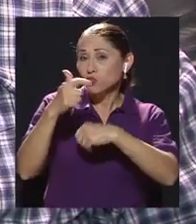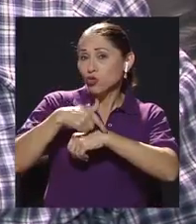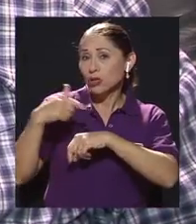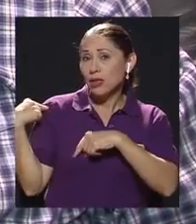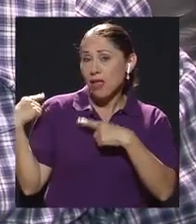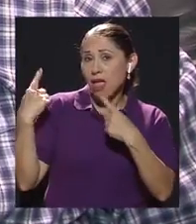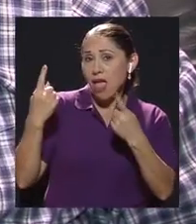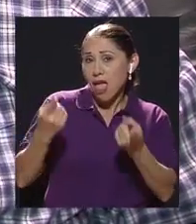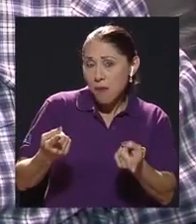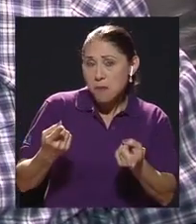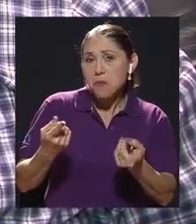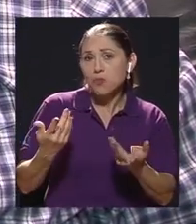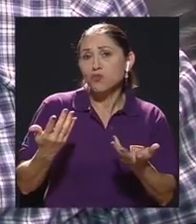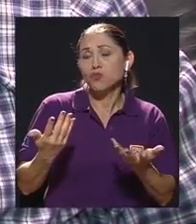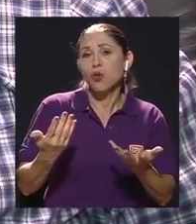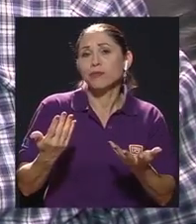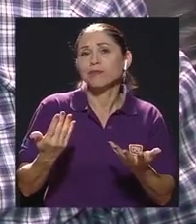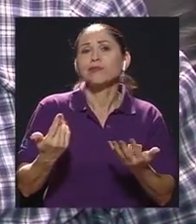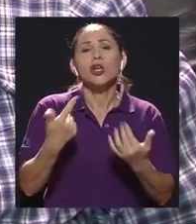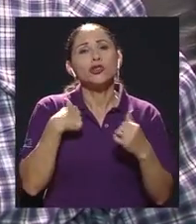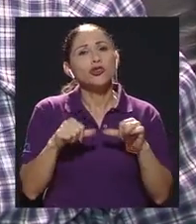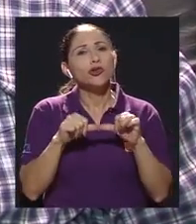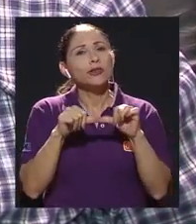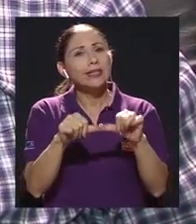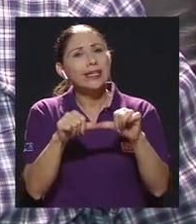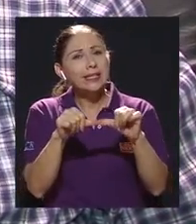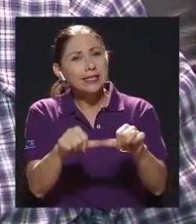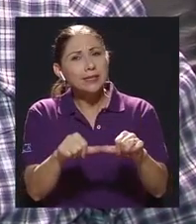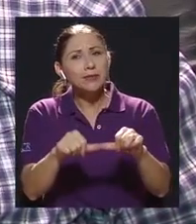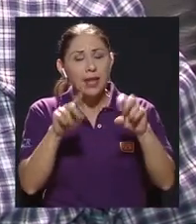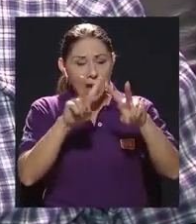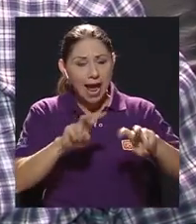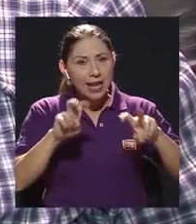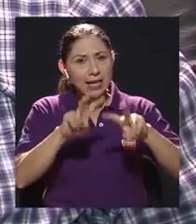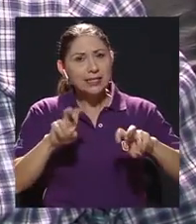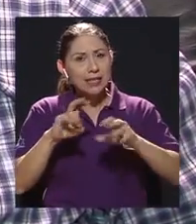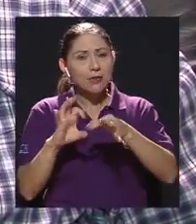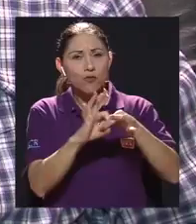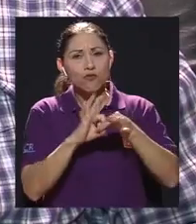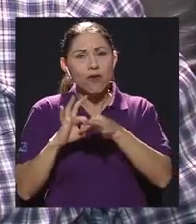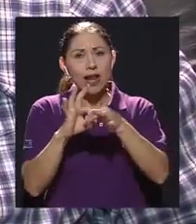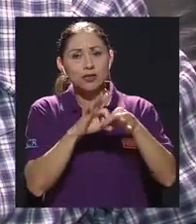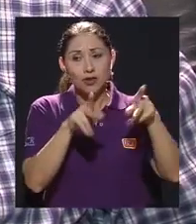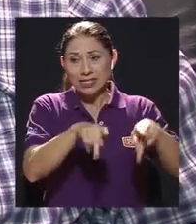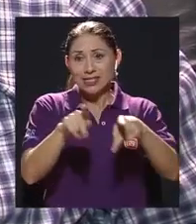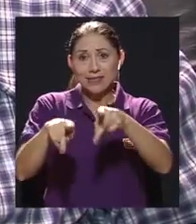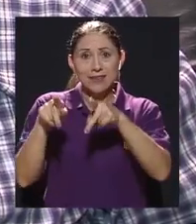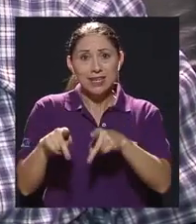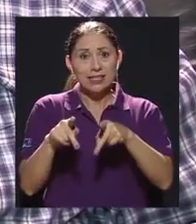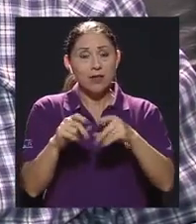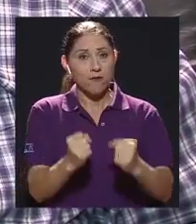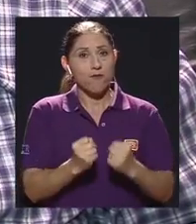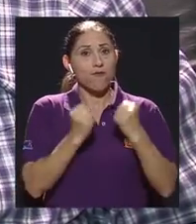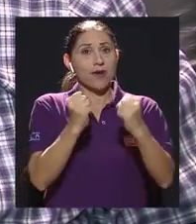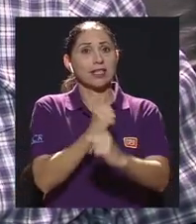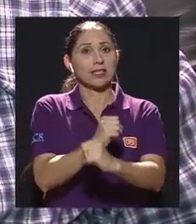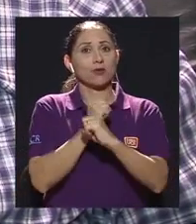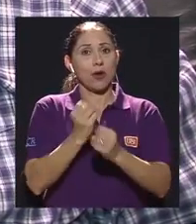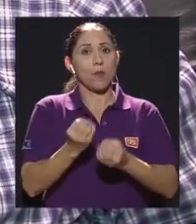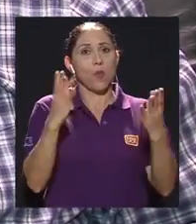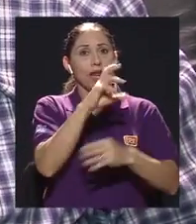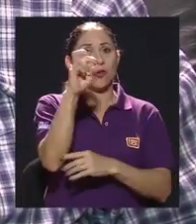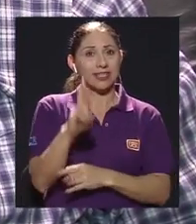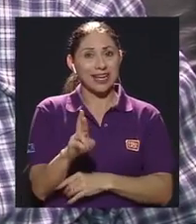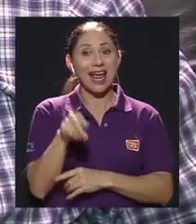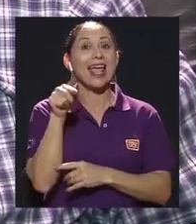no seguía analizando las relaciones civiles, fuerzas de seguridad pública en Costa Rica, que era